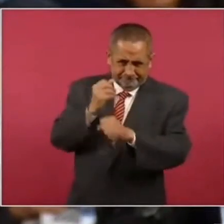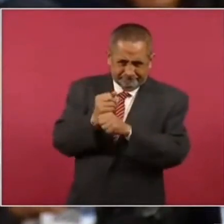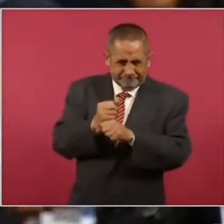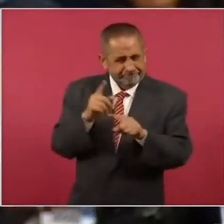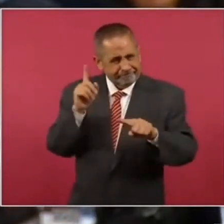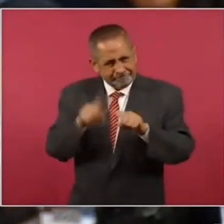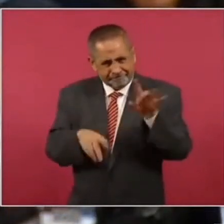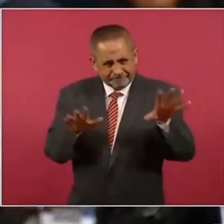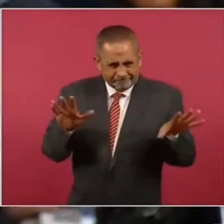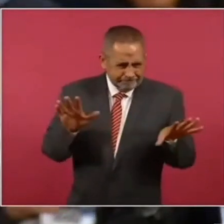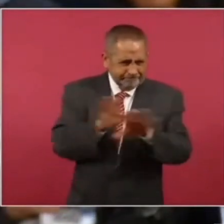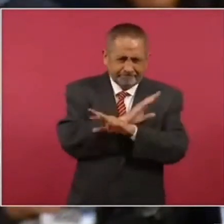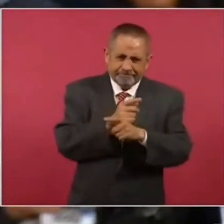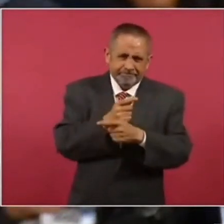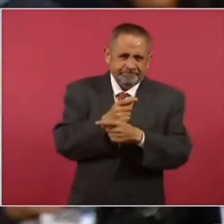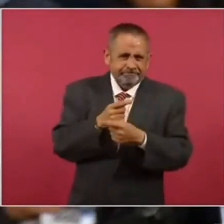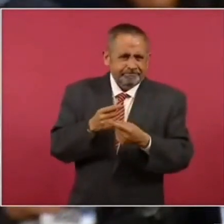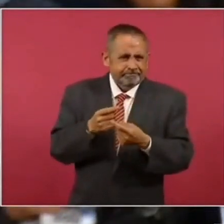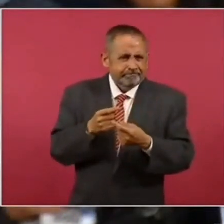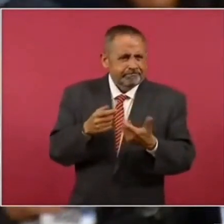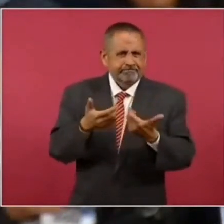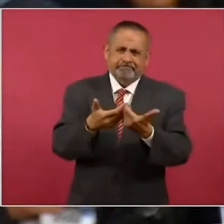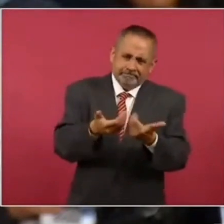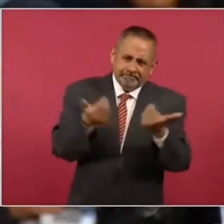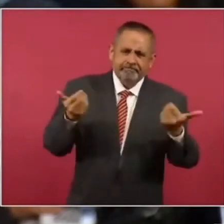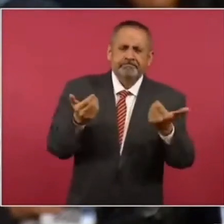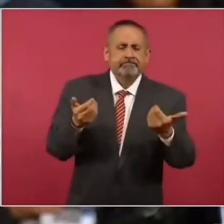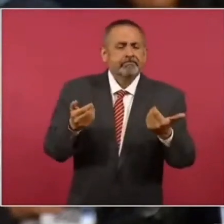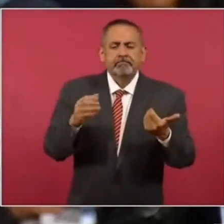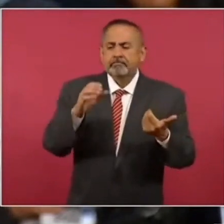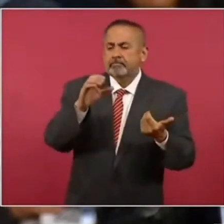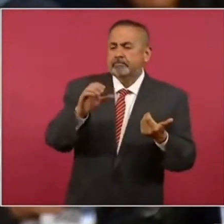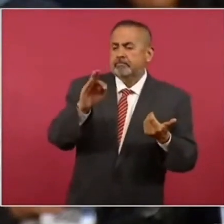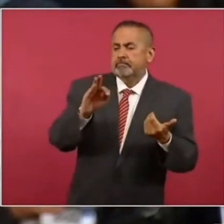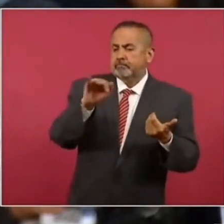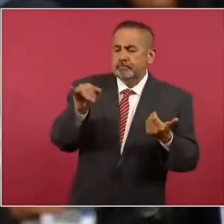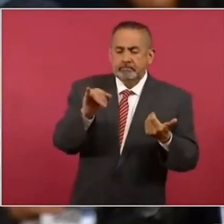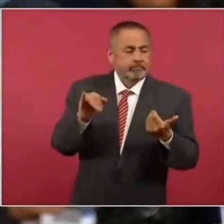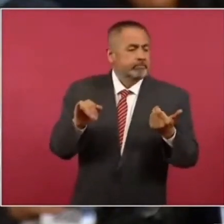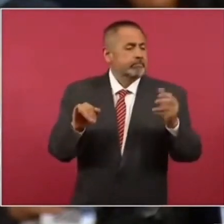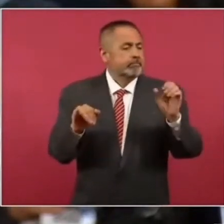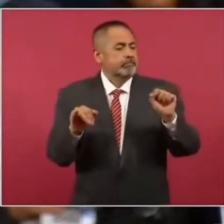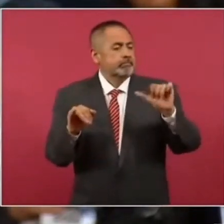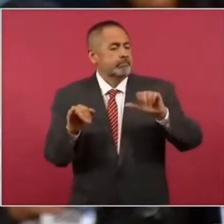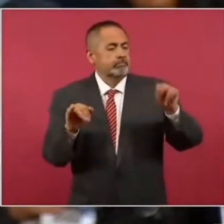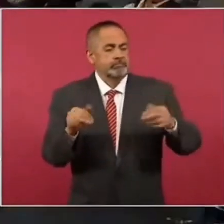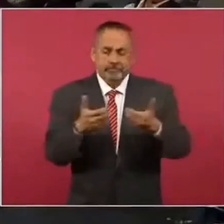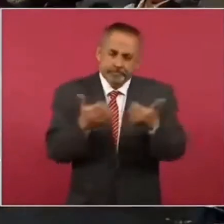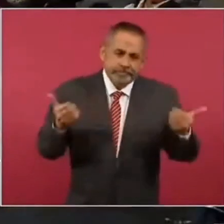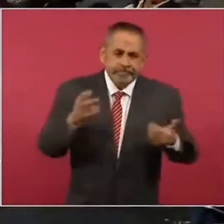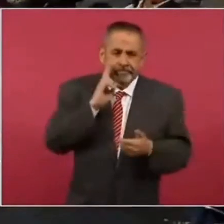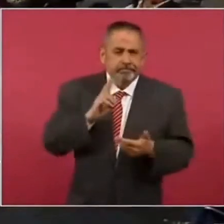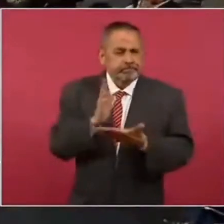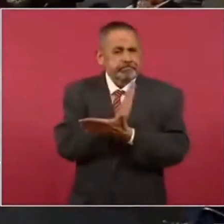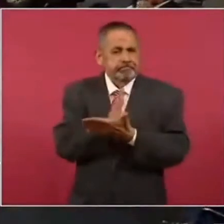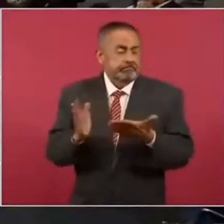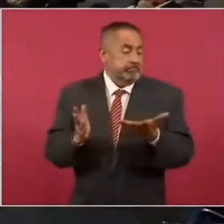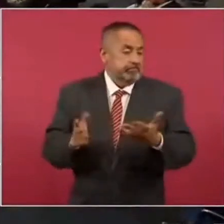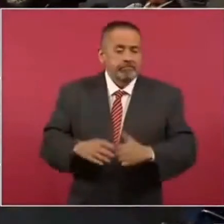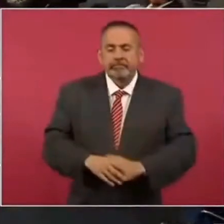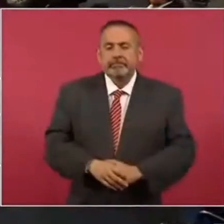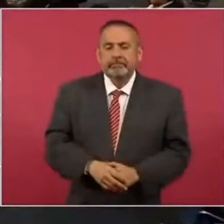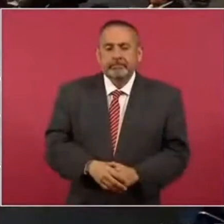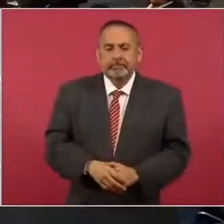se requiere para el sistema judicial, pues también se debiera de procurar esta independencia para el Consejo de la Judicatura. Gracias,